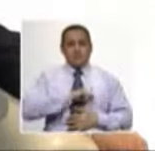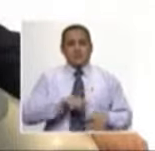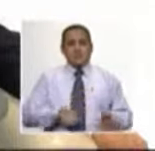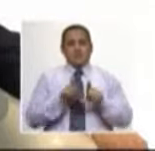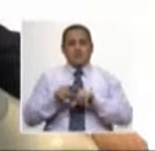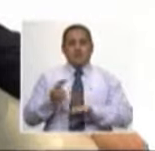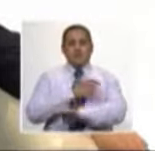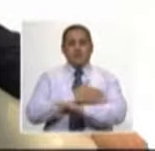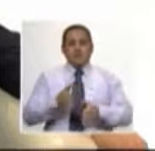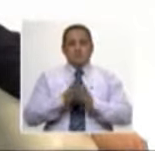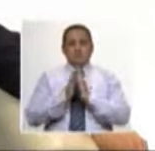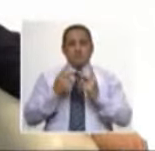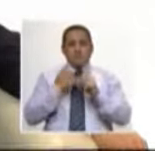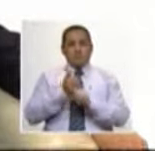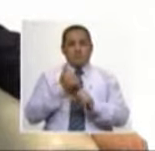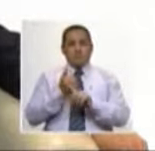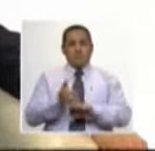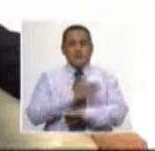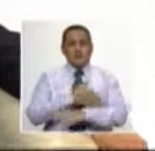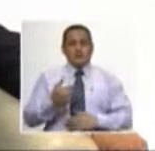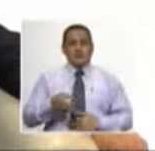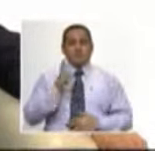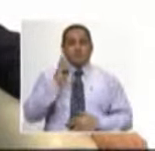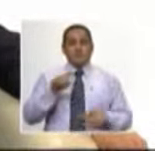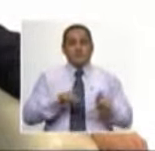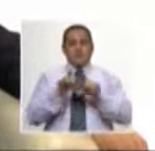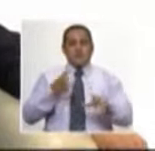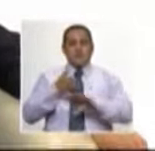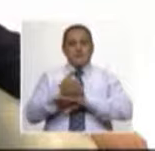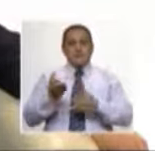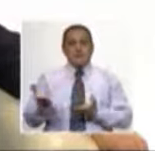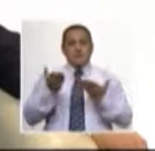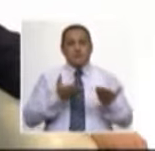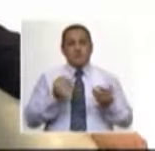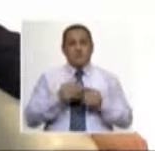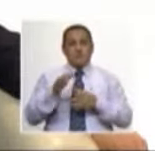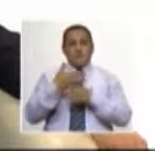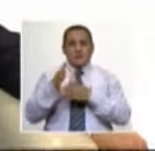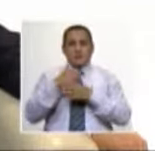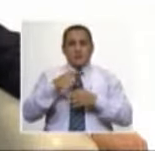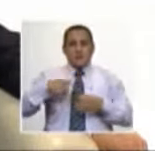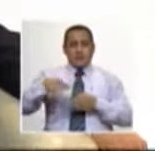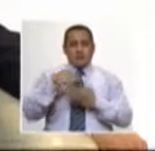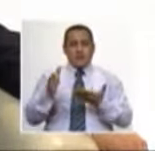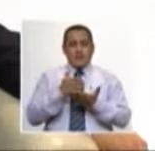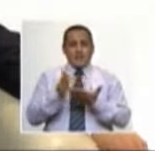se pidió expresamente a esos profesores al cursar la invitación para la participación en el libro,